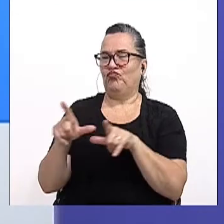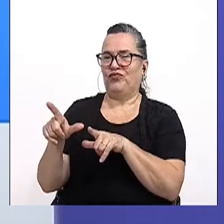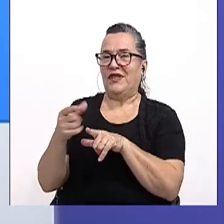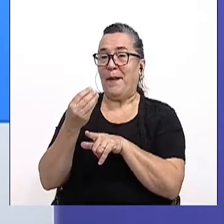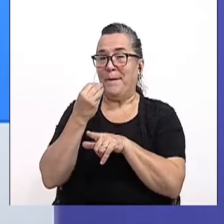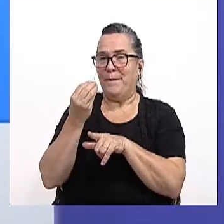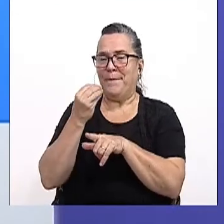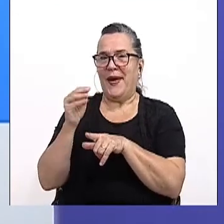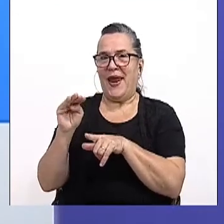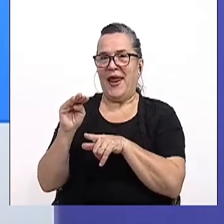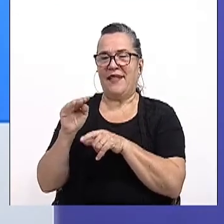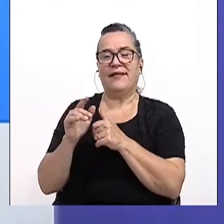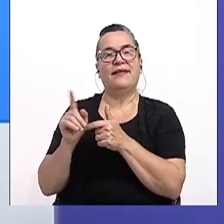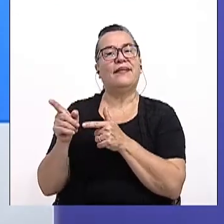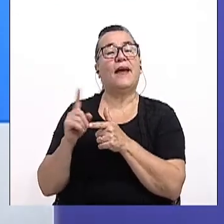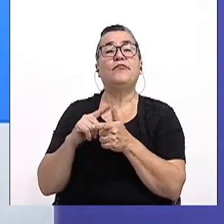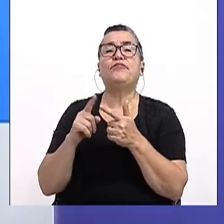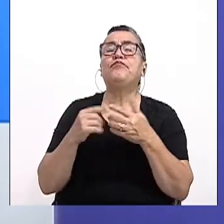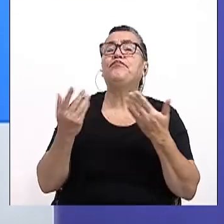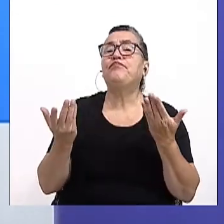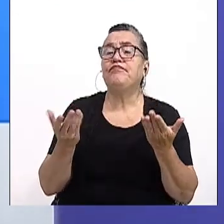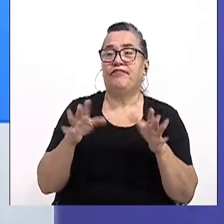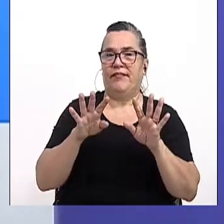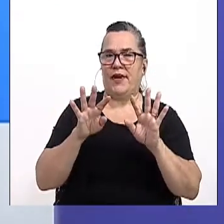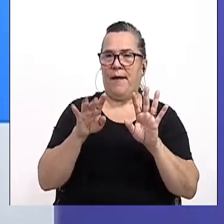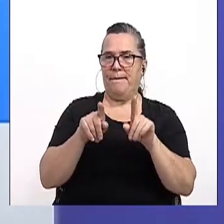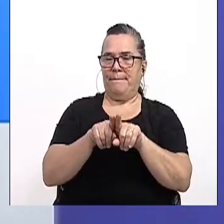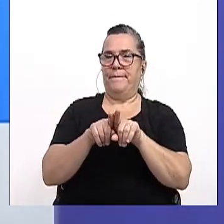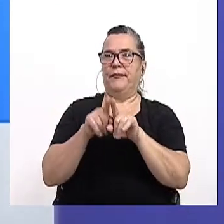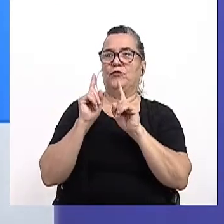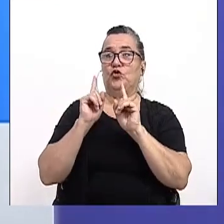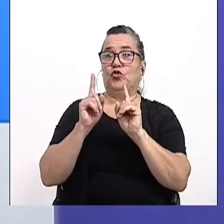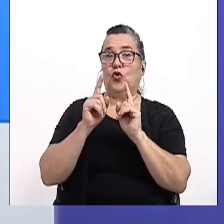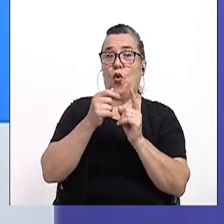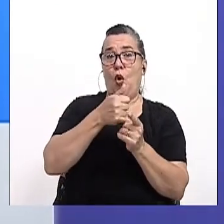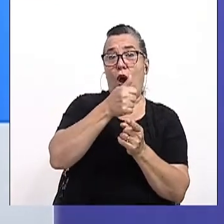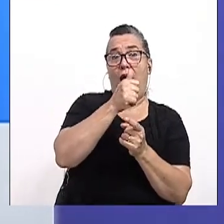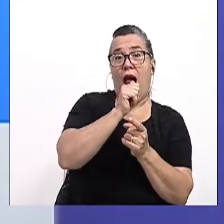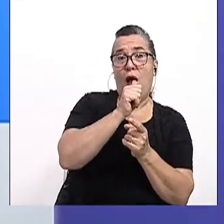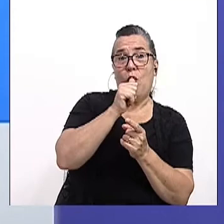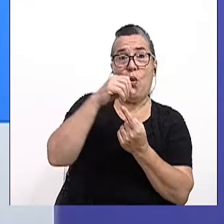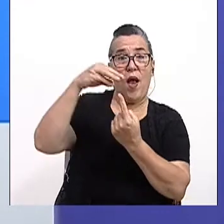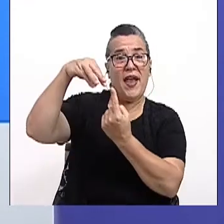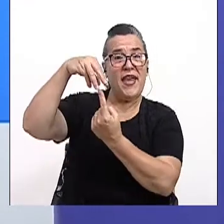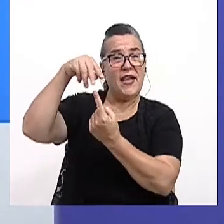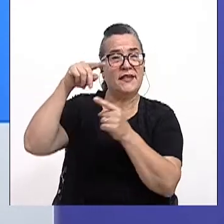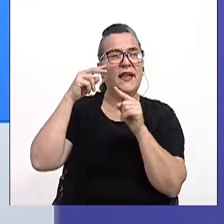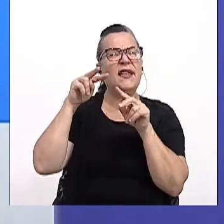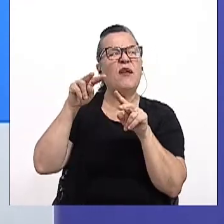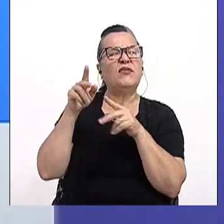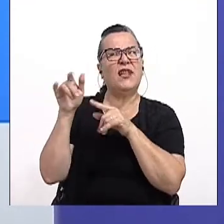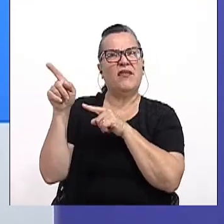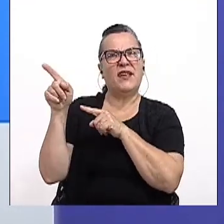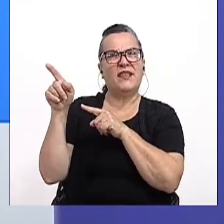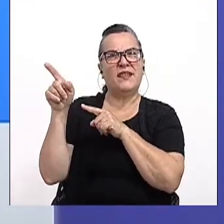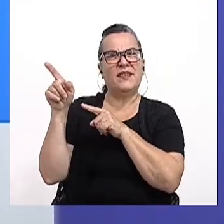Y también, si yo trato de mezclar el agua y el aceite, vamos a ver qué sucede,